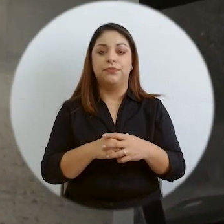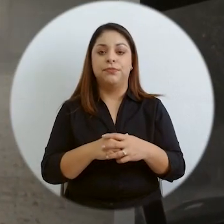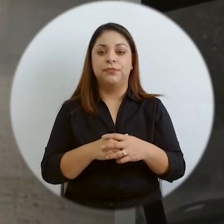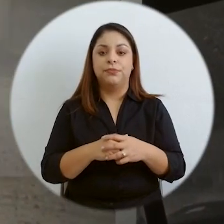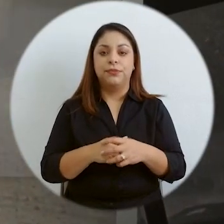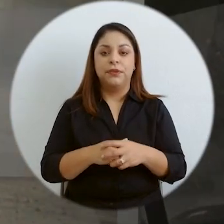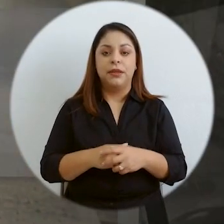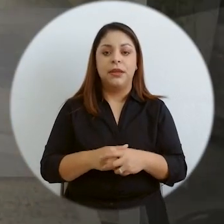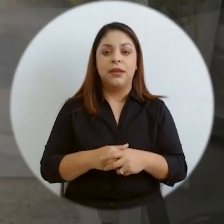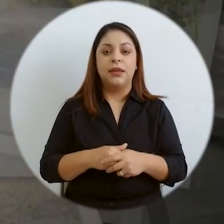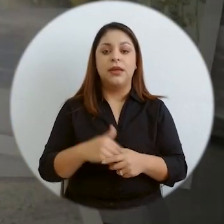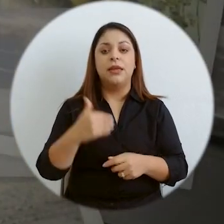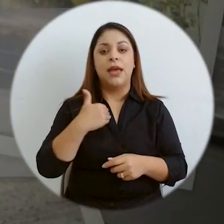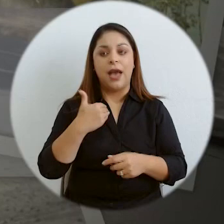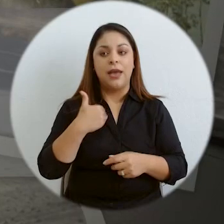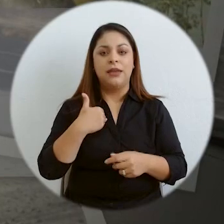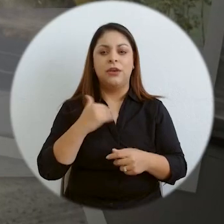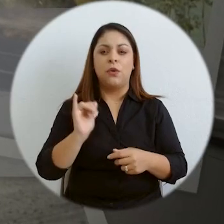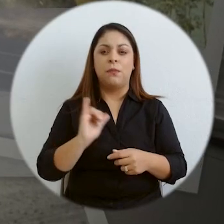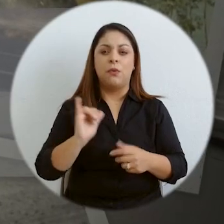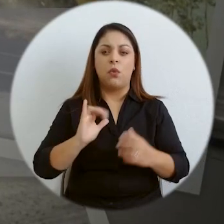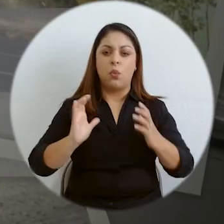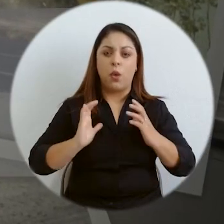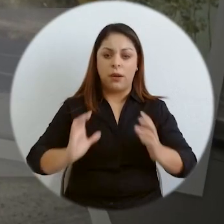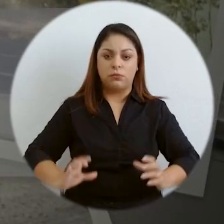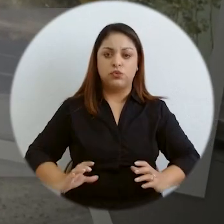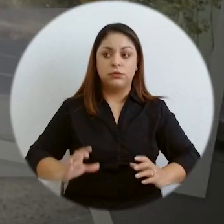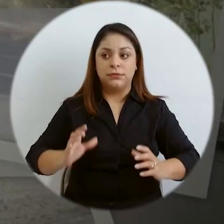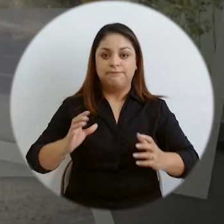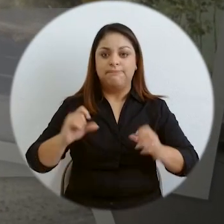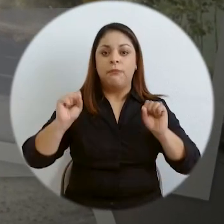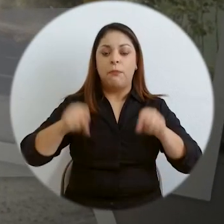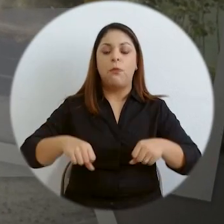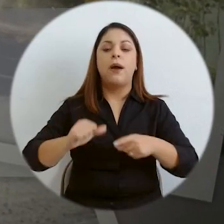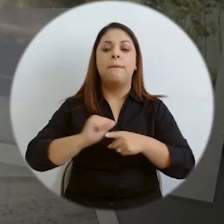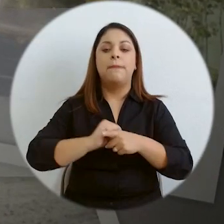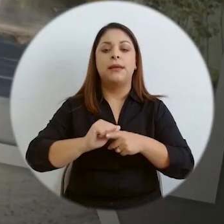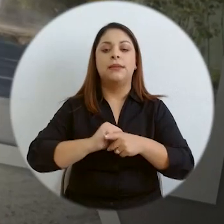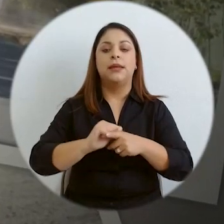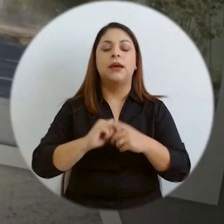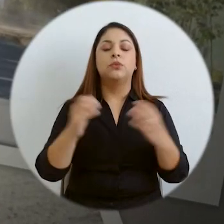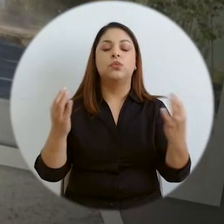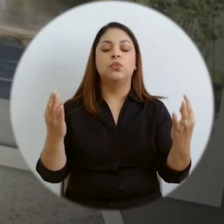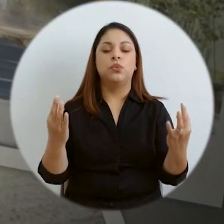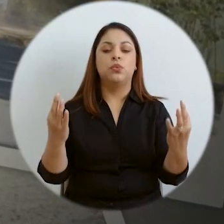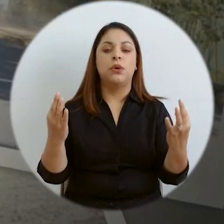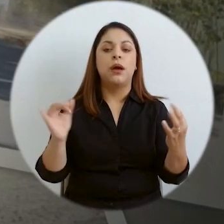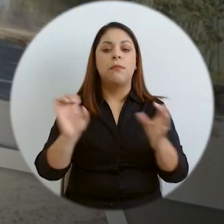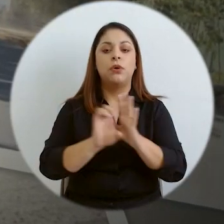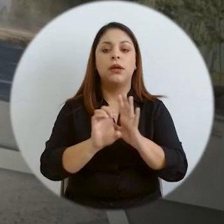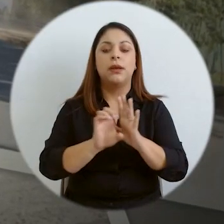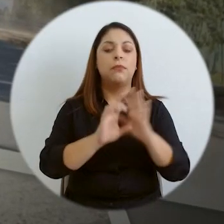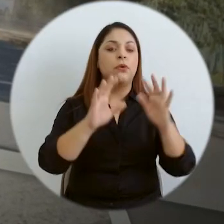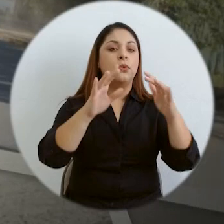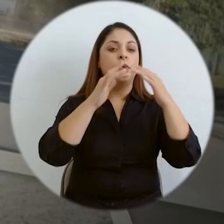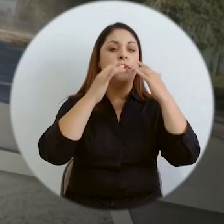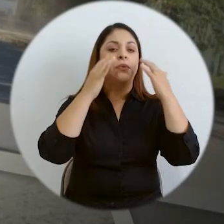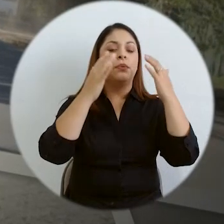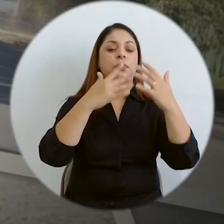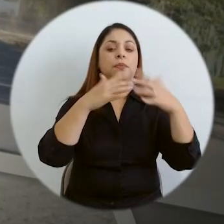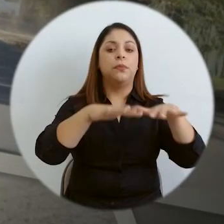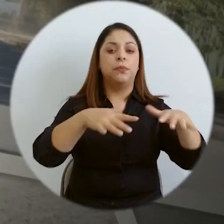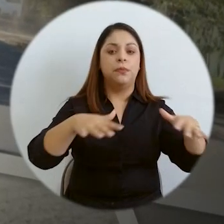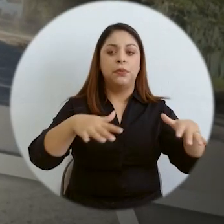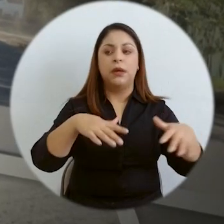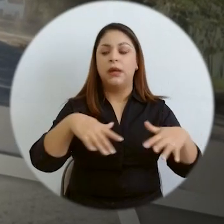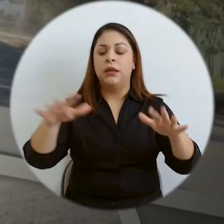respirar saludablemente a través de las prácticas del yoga, por ejemplo, con la brisa del mar. Entonces se genera una gran tensión